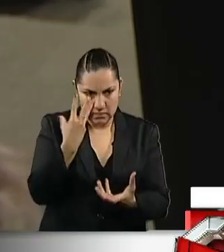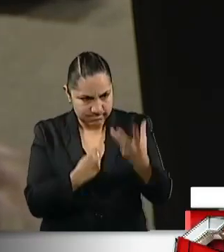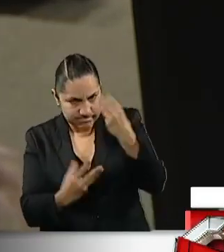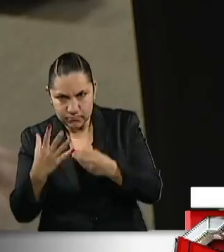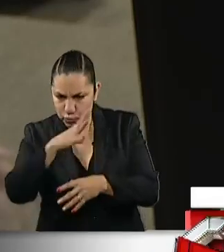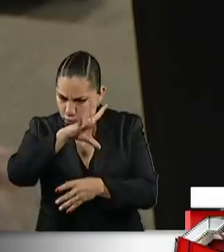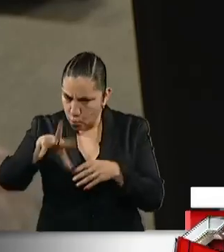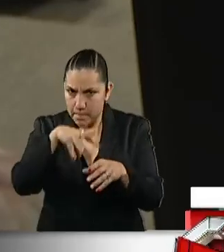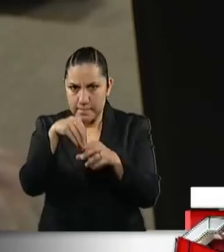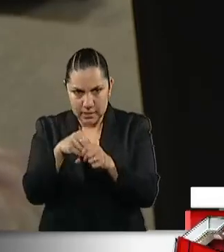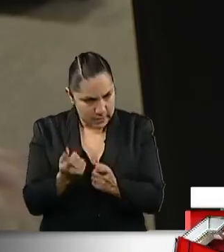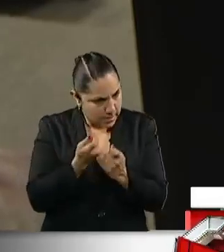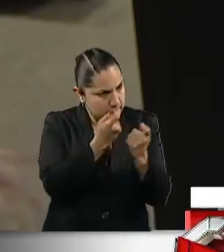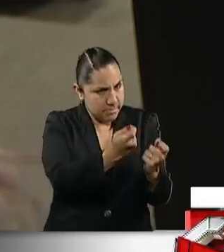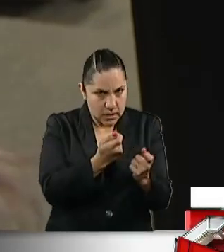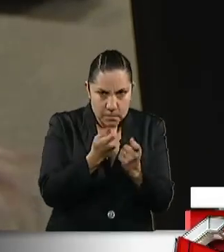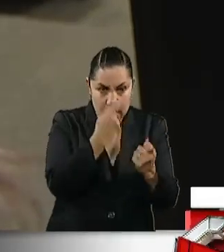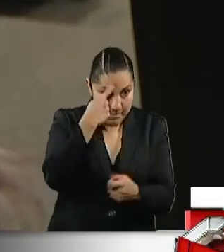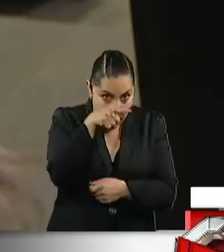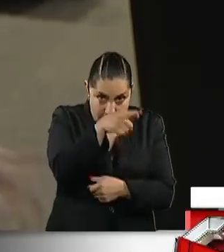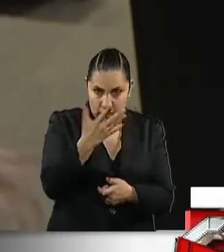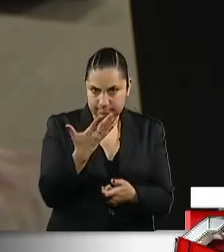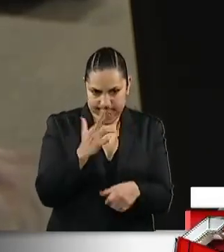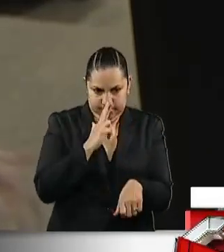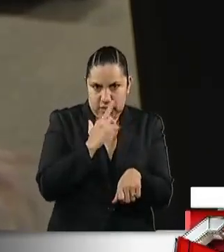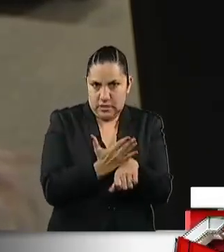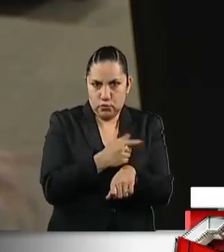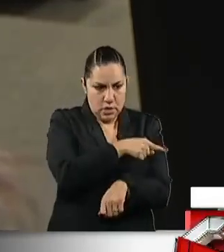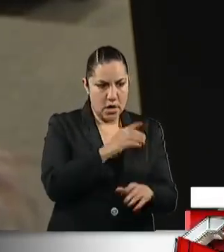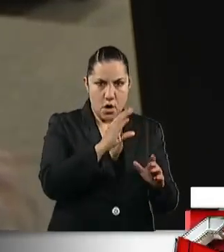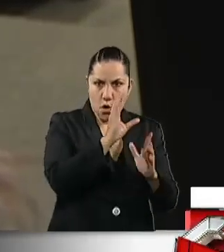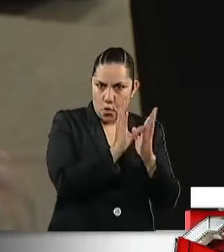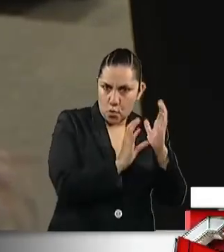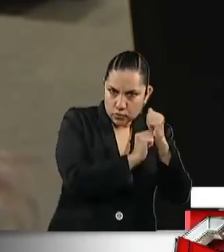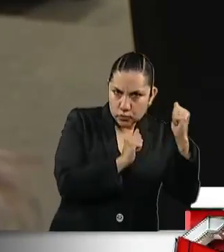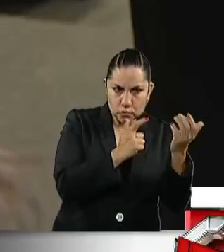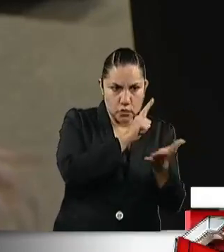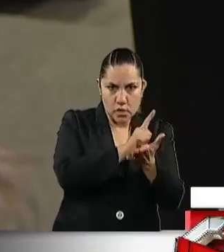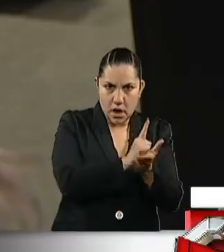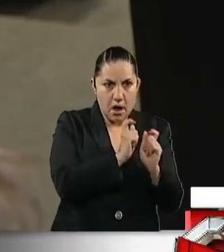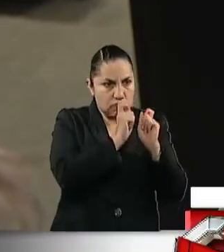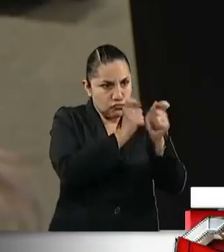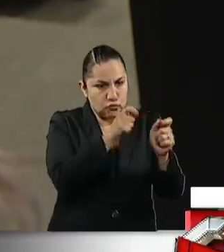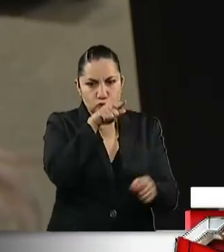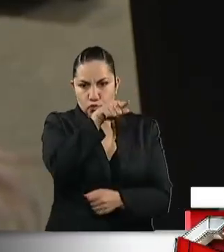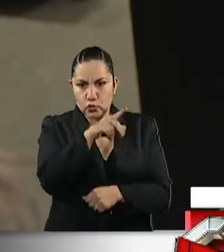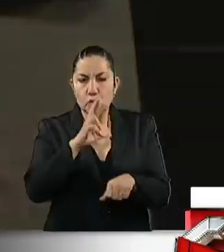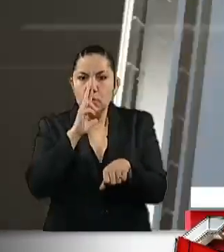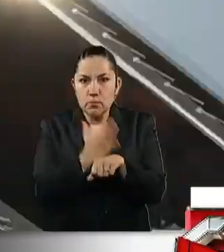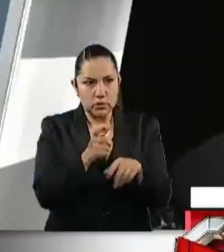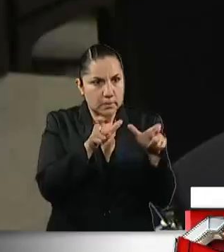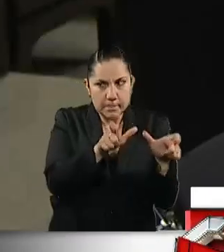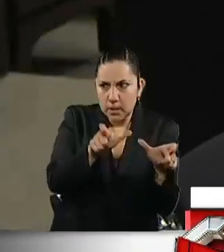funciones constitucionales y legales en todos los aspectos y desde luego también en los aspectos de